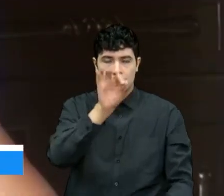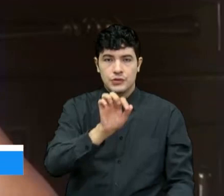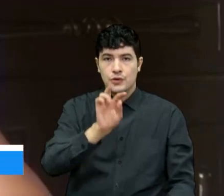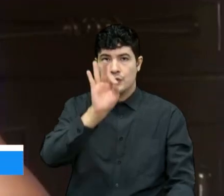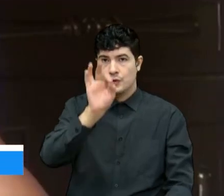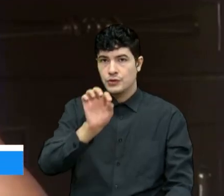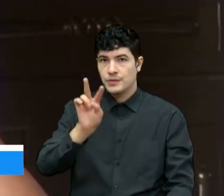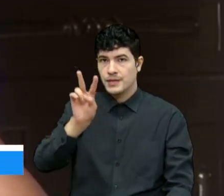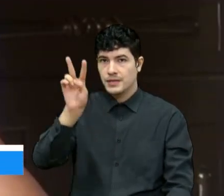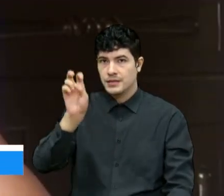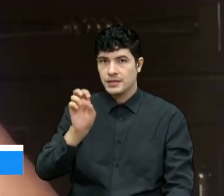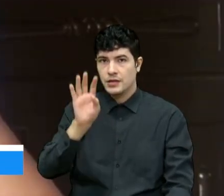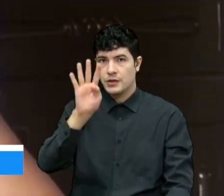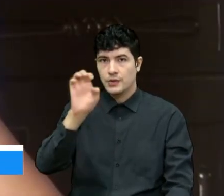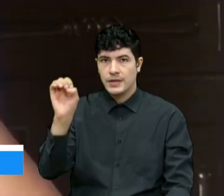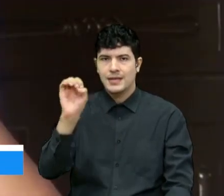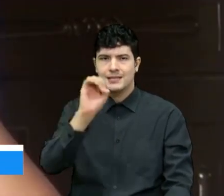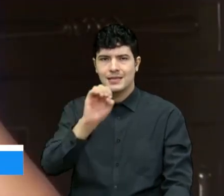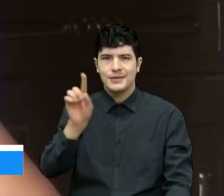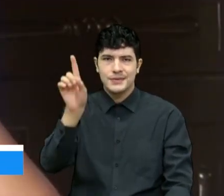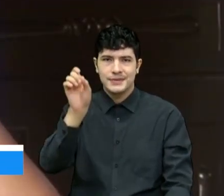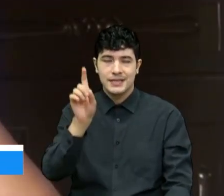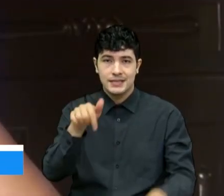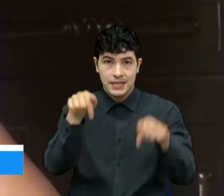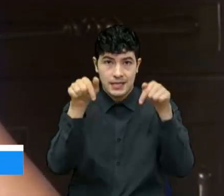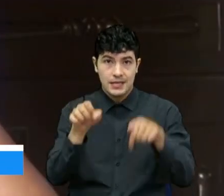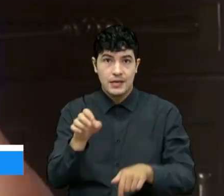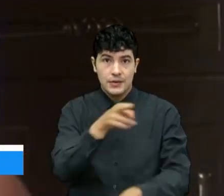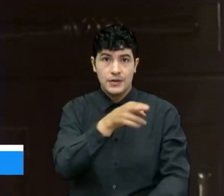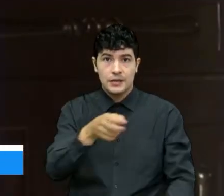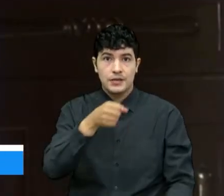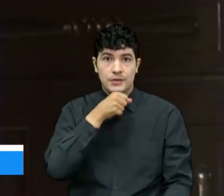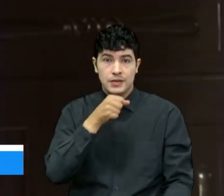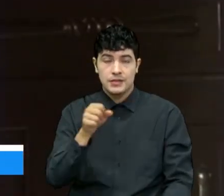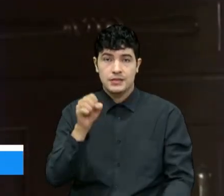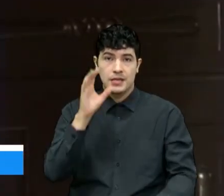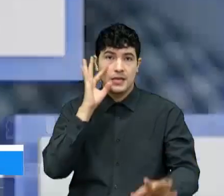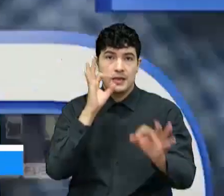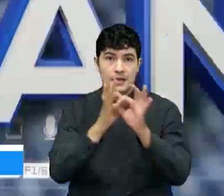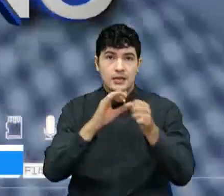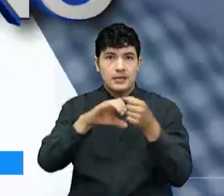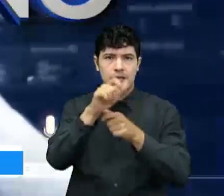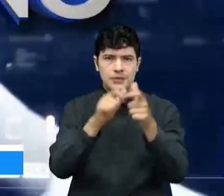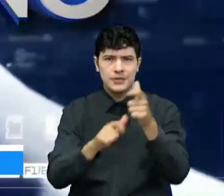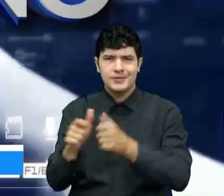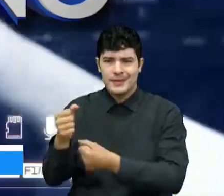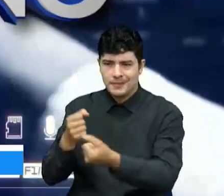318-827-9006, porque aquí en Lente Ciudadano somos la voz de la comunidad. Feliz tarde para todos.